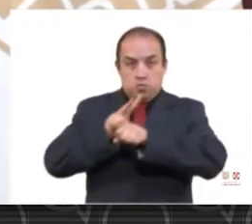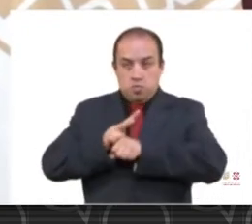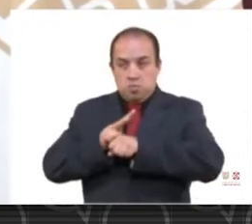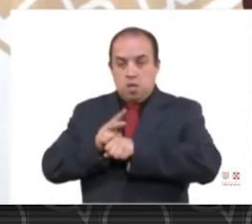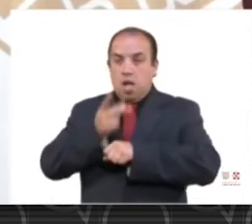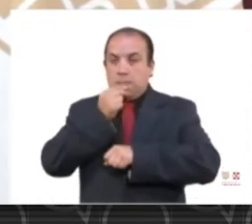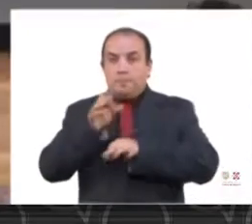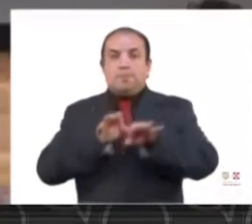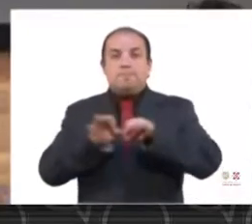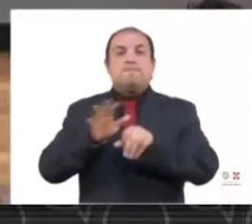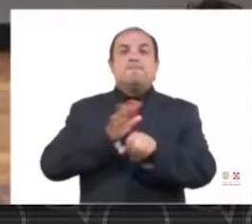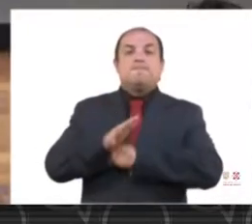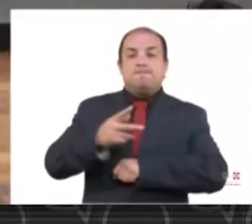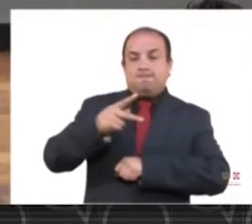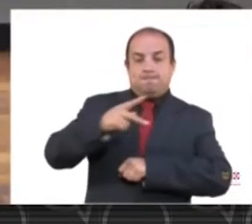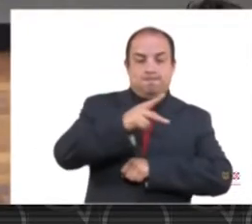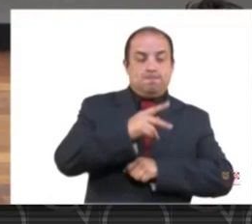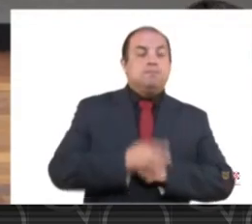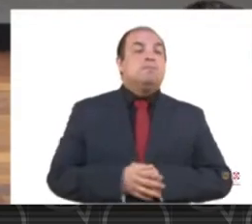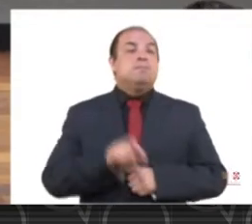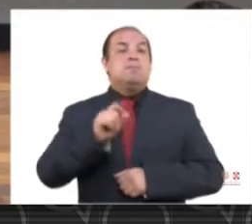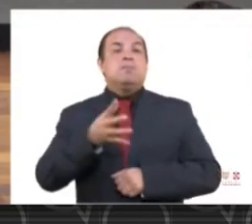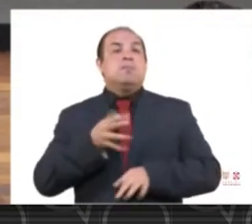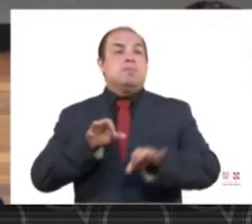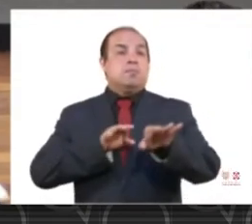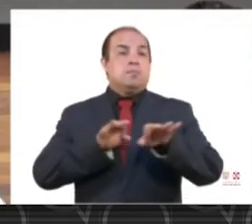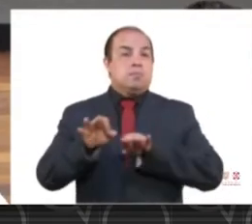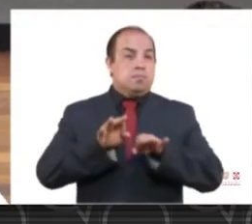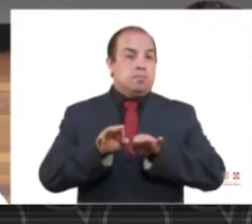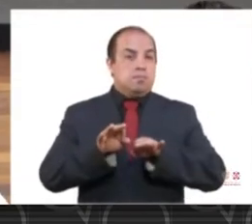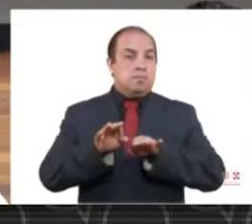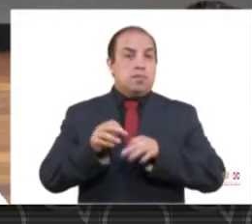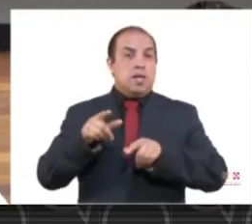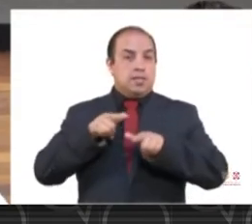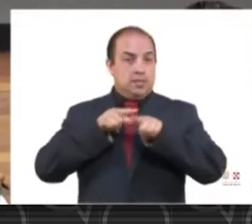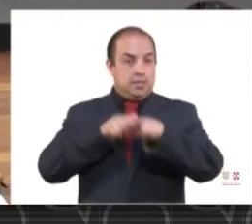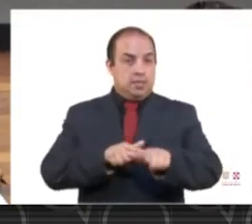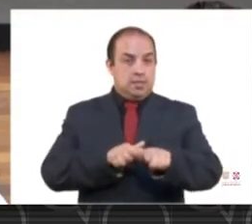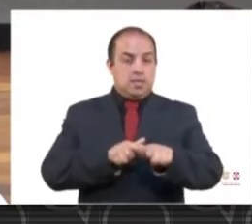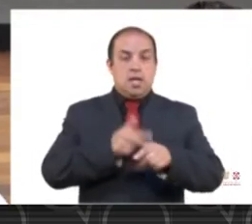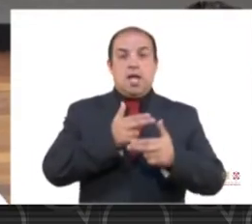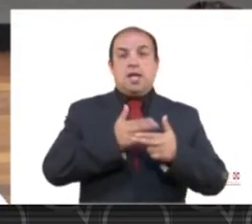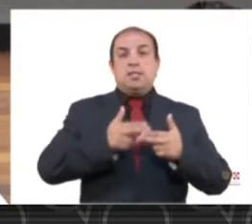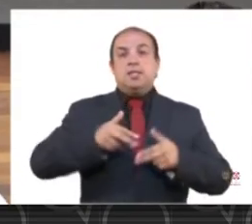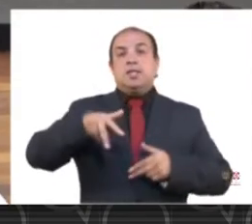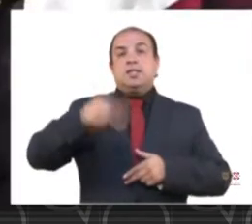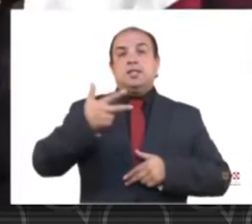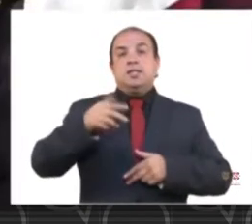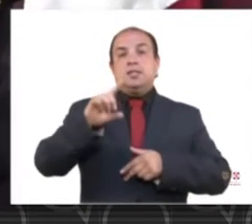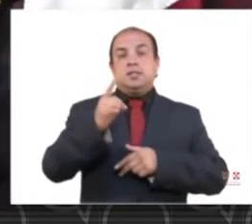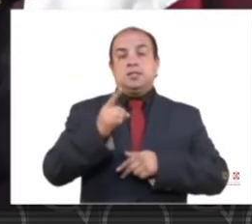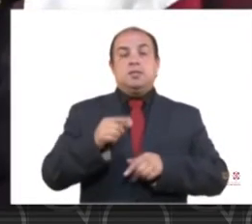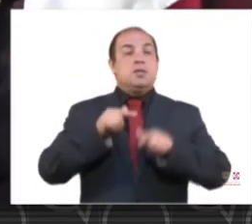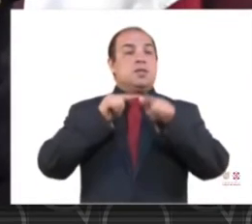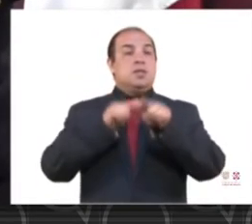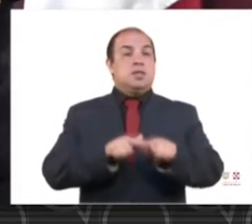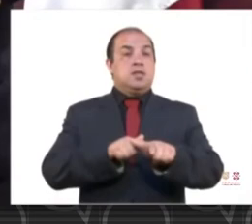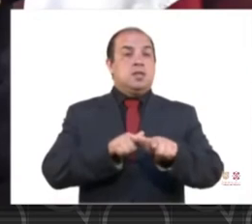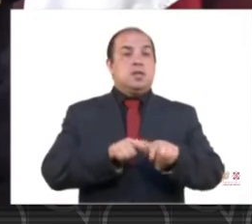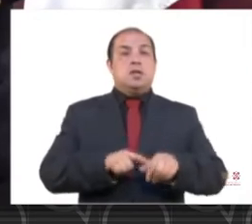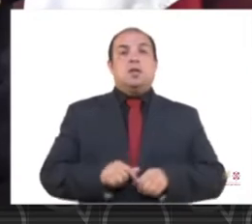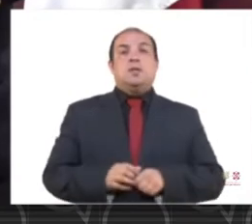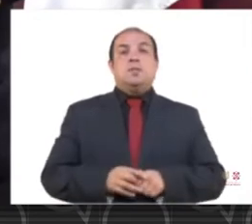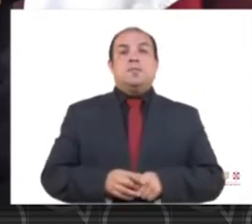personal. Cabe señalar que este operativo permanecerá hasta el día 13 de diciembre y se continuará